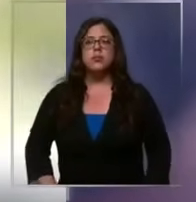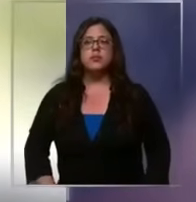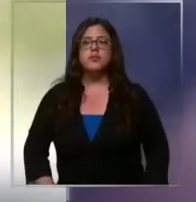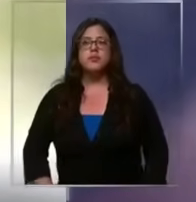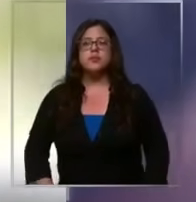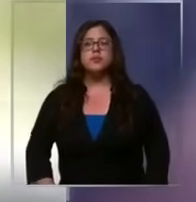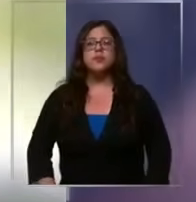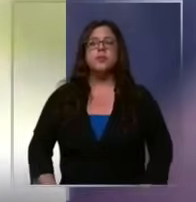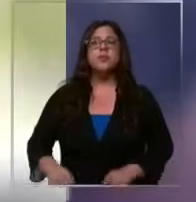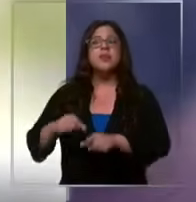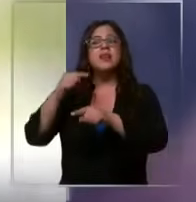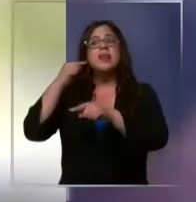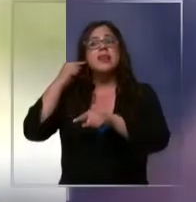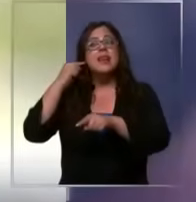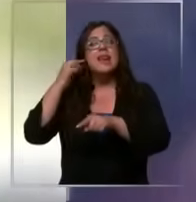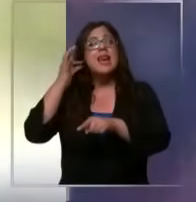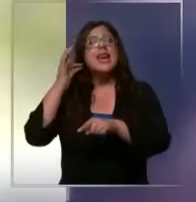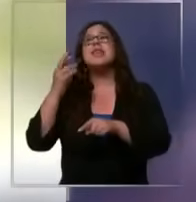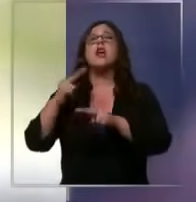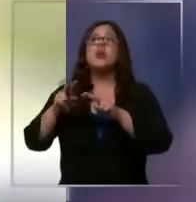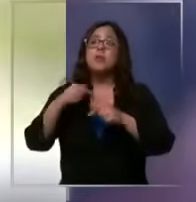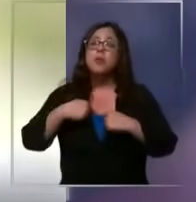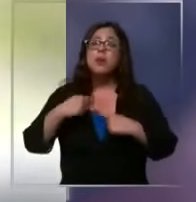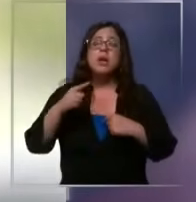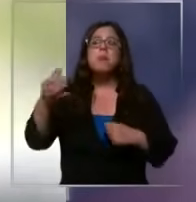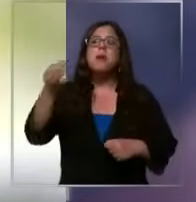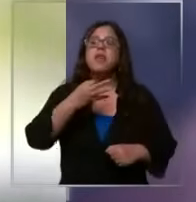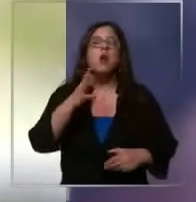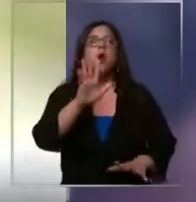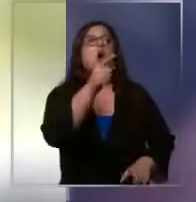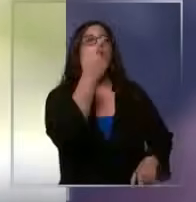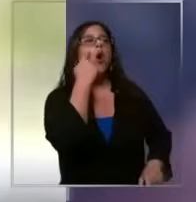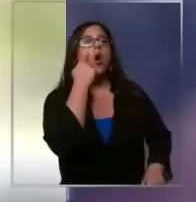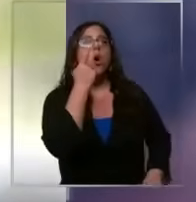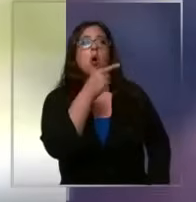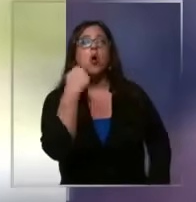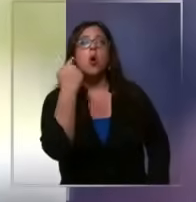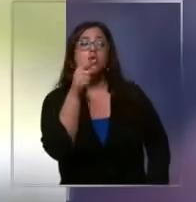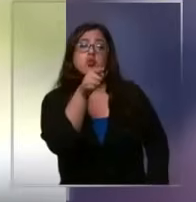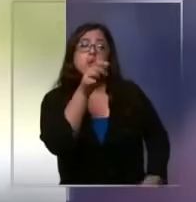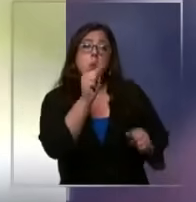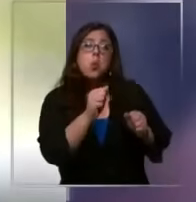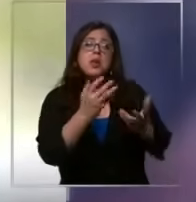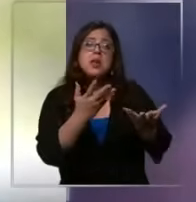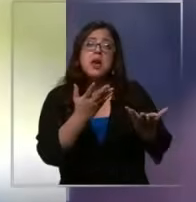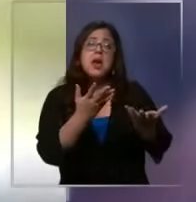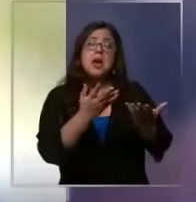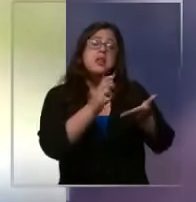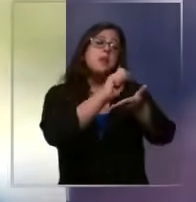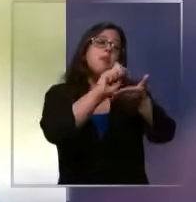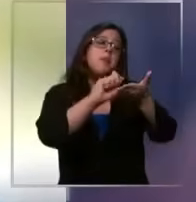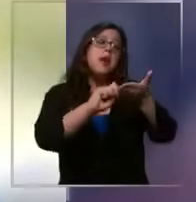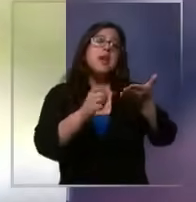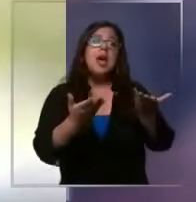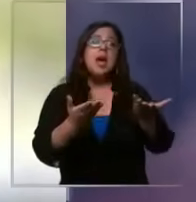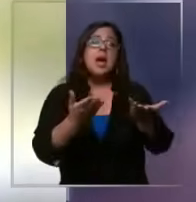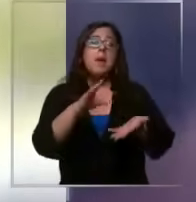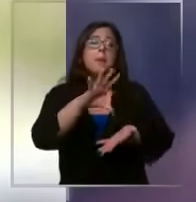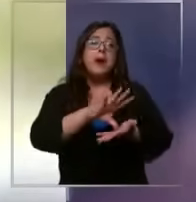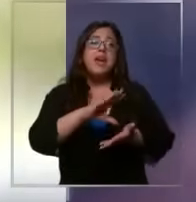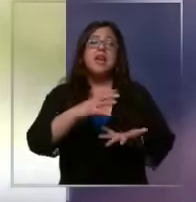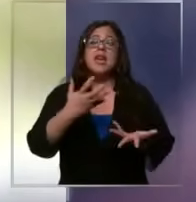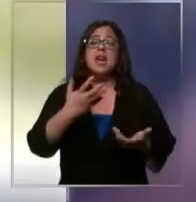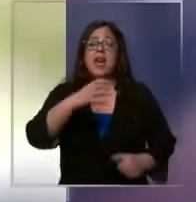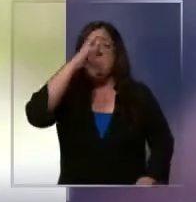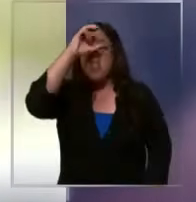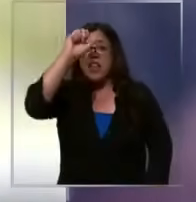mí. Ella, ¿qué es lo que hace? Me dice, mira, ojo, y me lo dijo así. Me dijo, nosotros te podemos, tú puedes hacer un poder para que el Estado argentino o la Defensoría o un